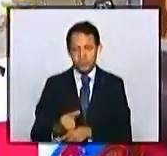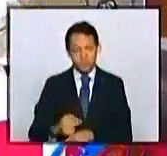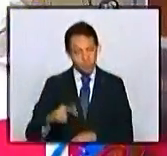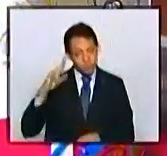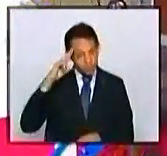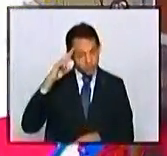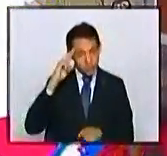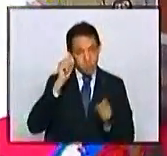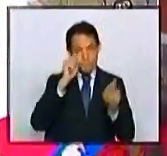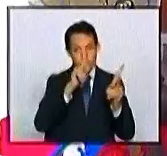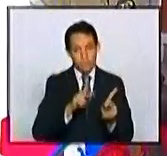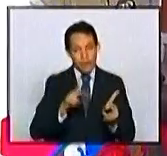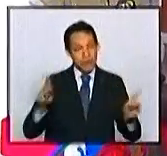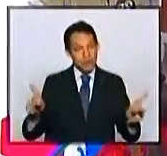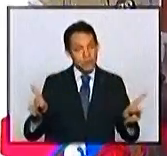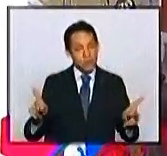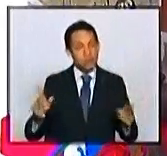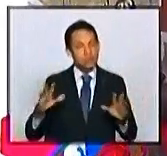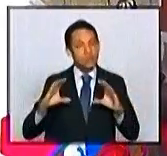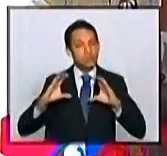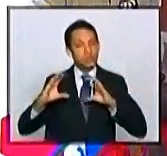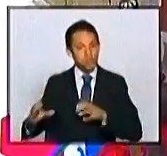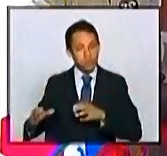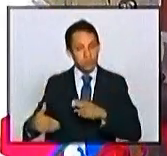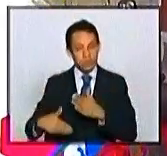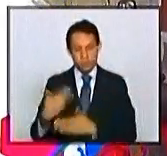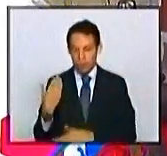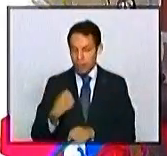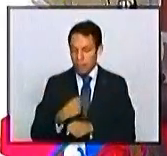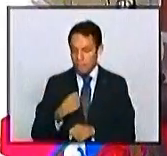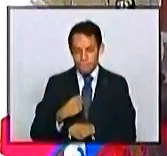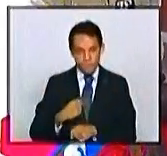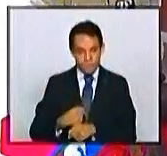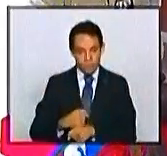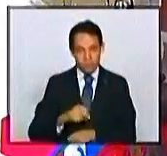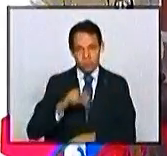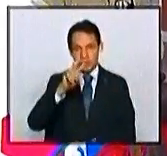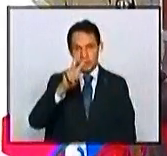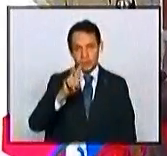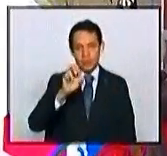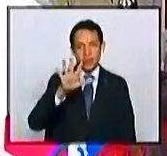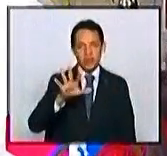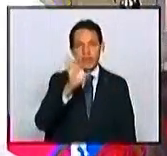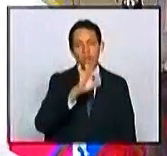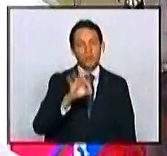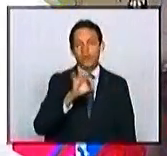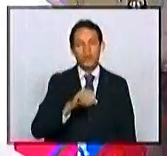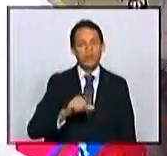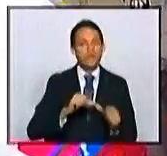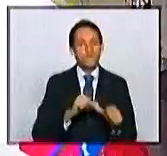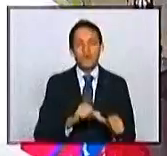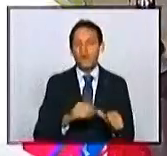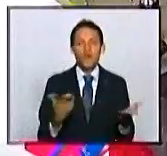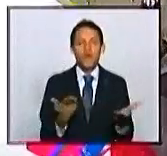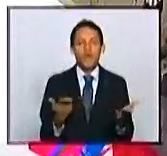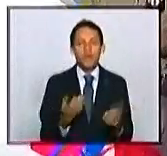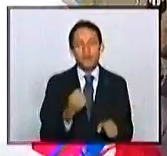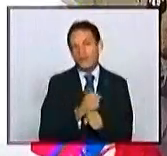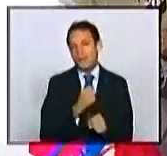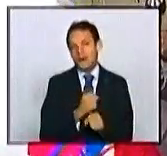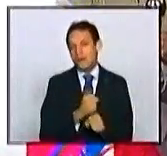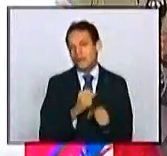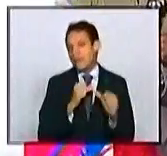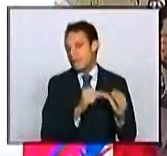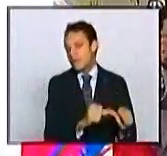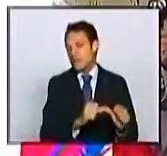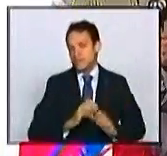ser humano ya en la etapa productiva, un 75% de su tiempo está en el ambiente laboral.